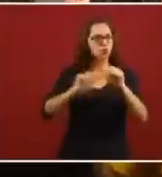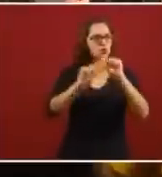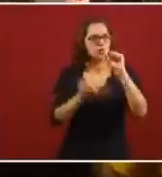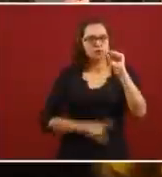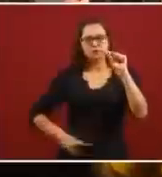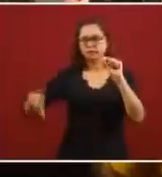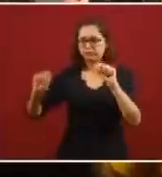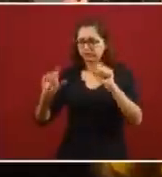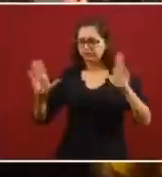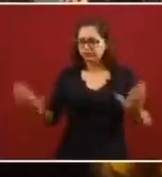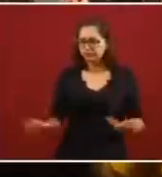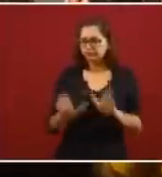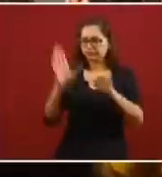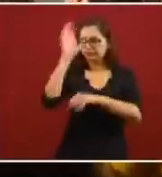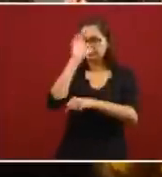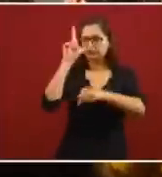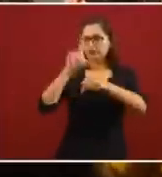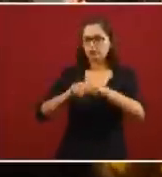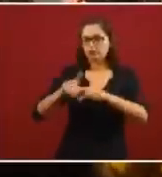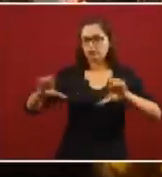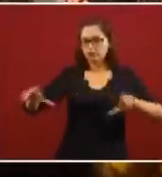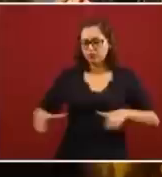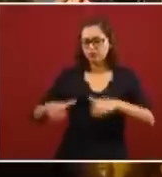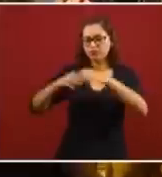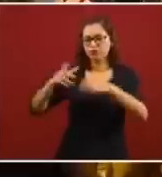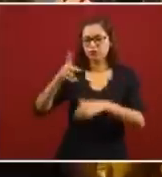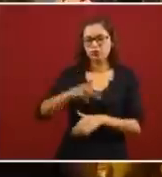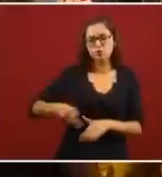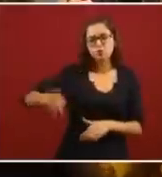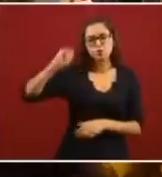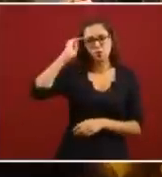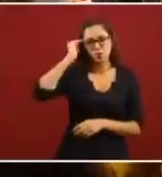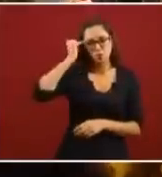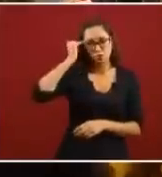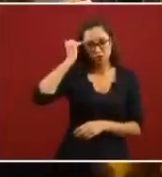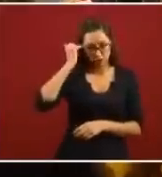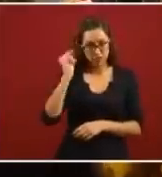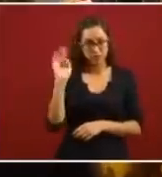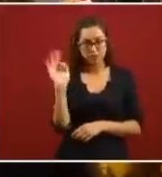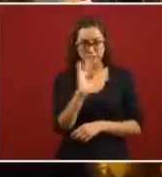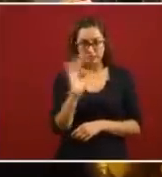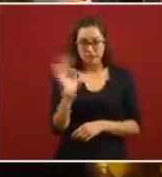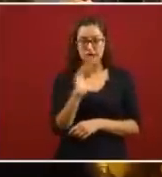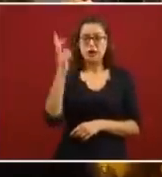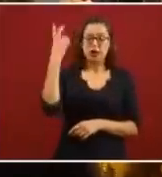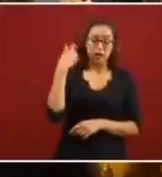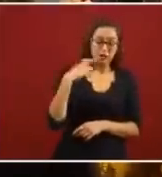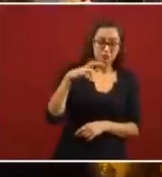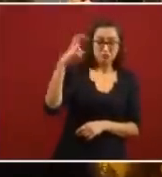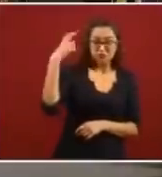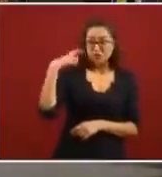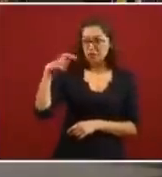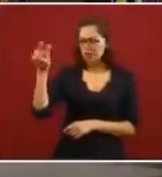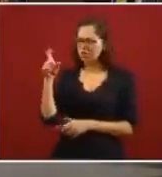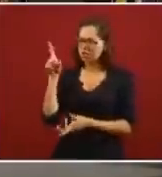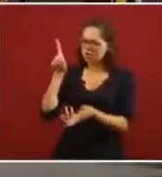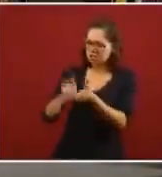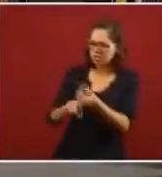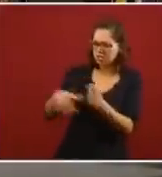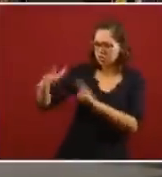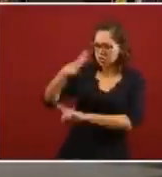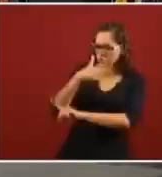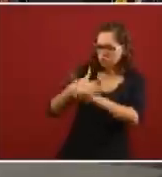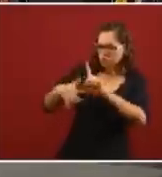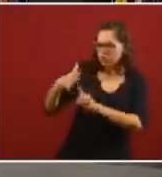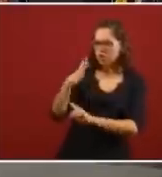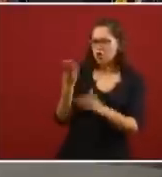o la presencia cultural de los pueblos indios. Podría ser que el propósito de la gira sea conocer las condiciones